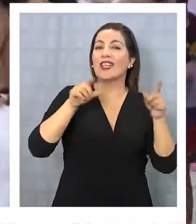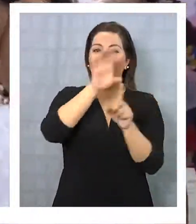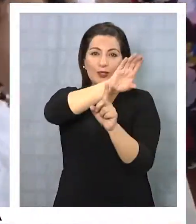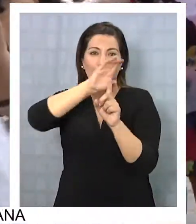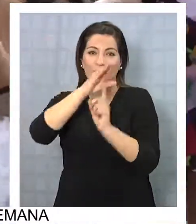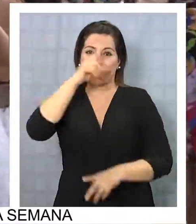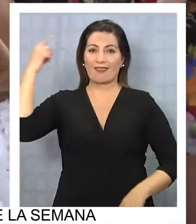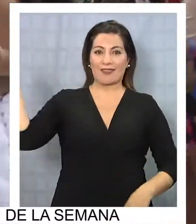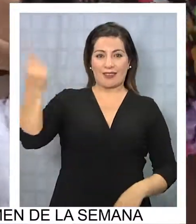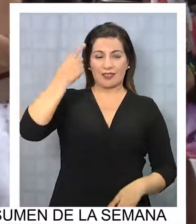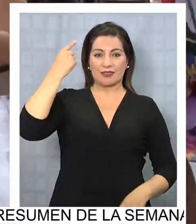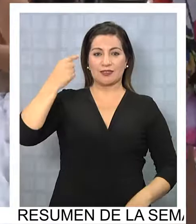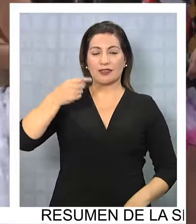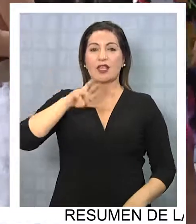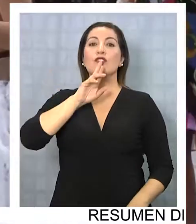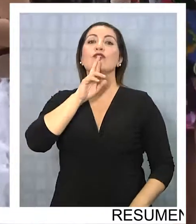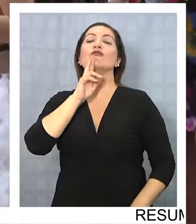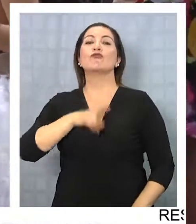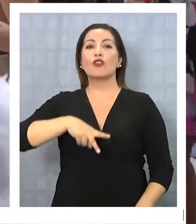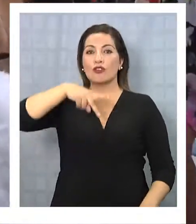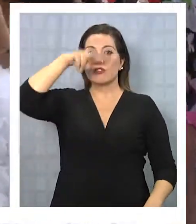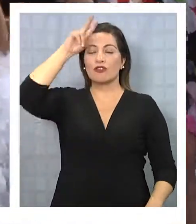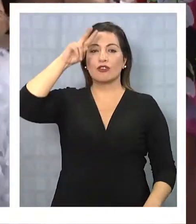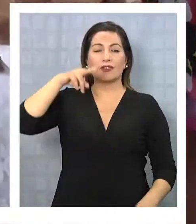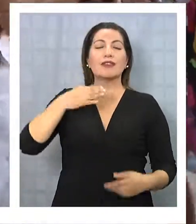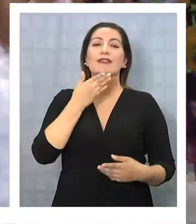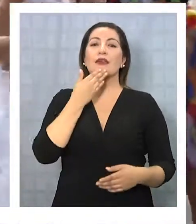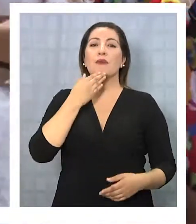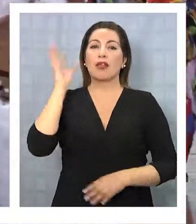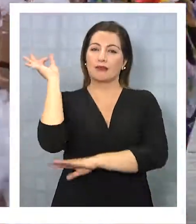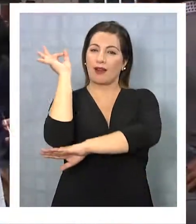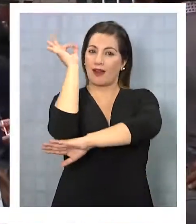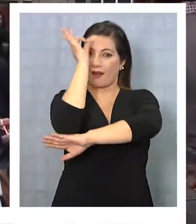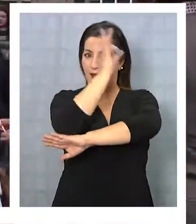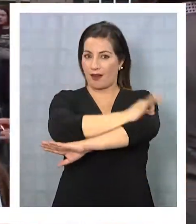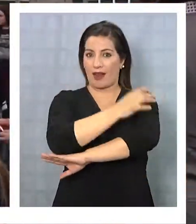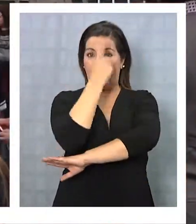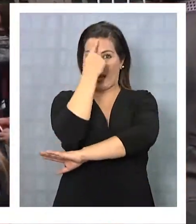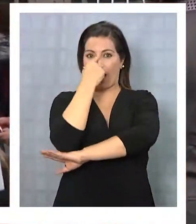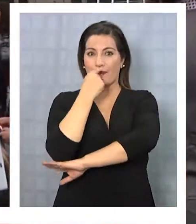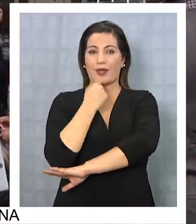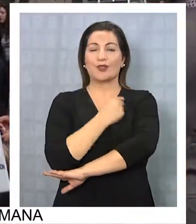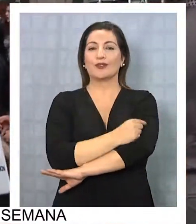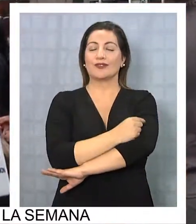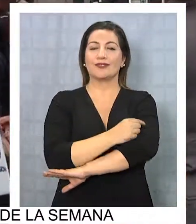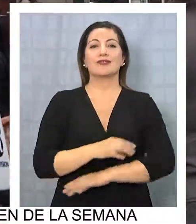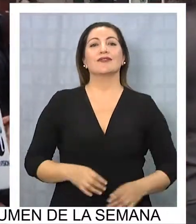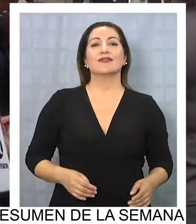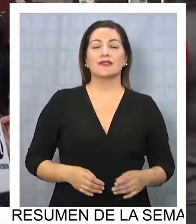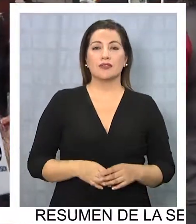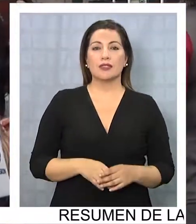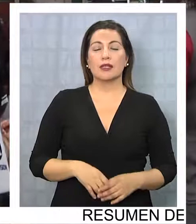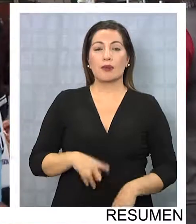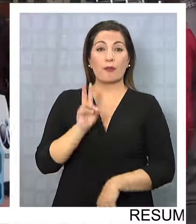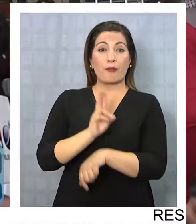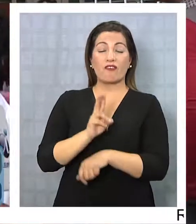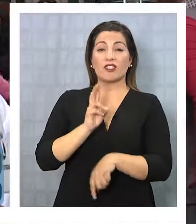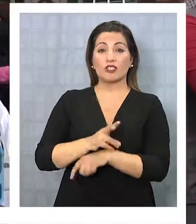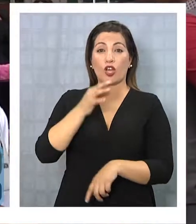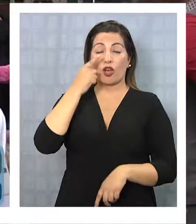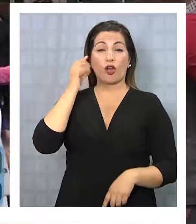nacional, de sur a norte, incluida la cultura Rapa Nui. El profesor eligió el baile costillar